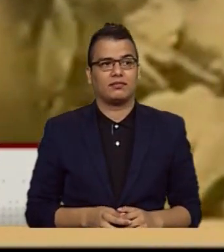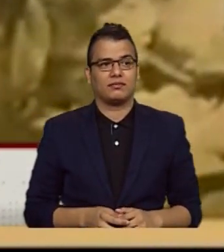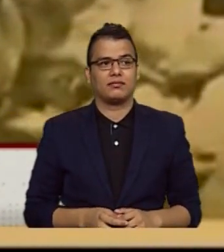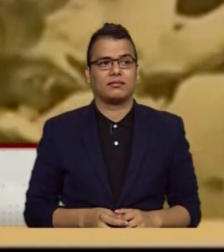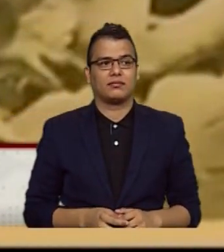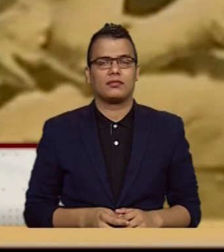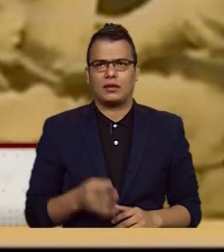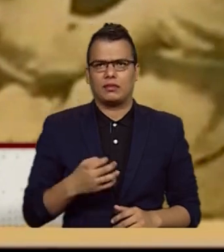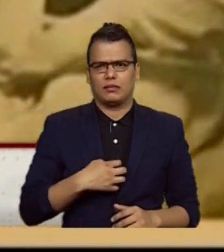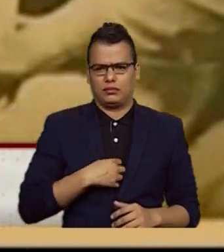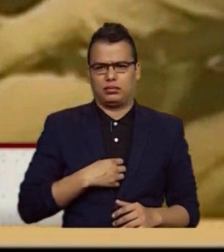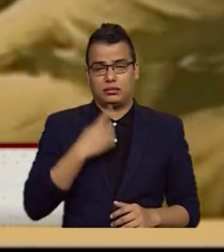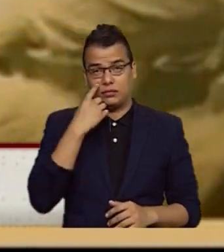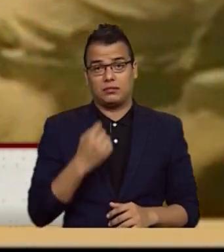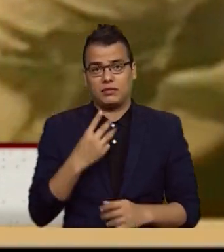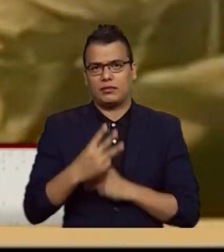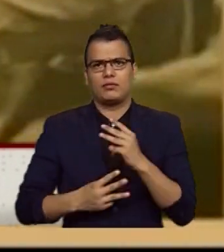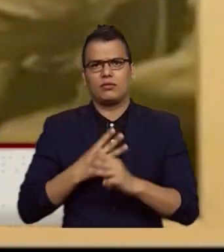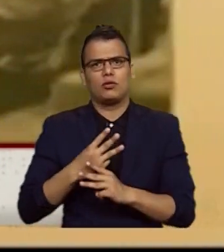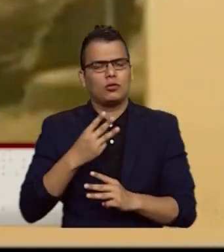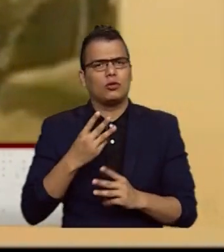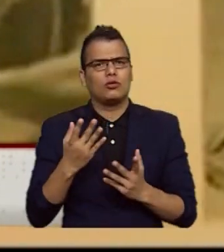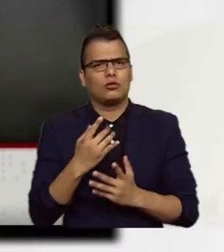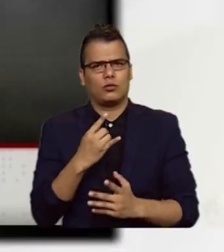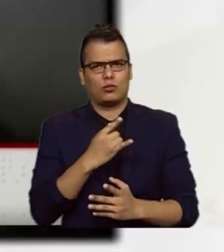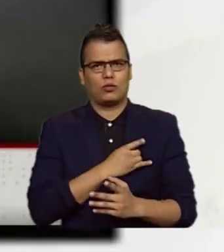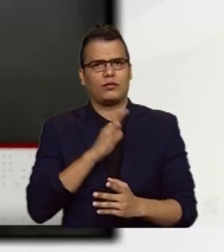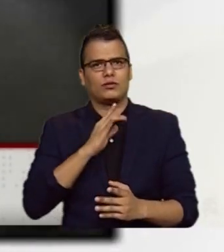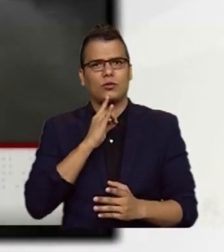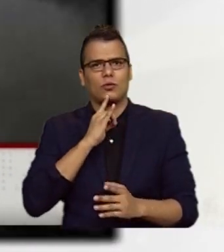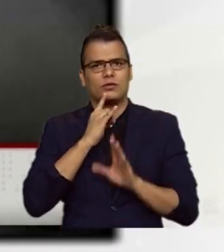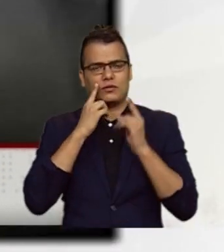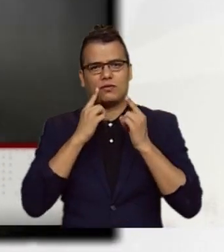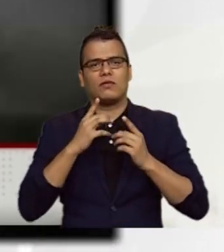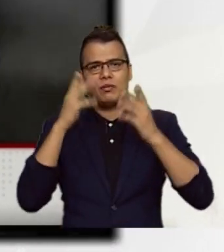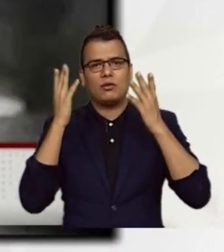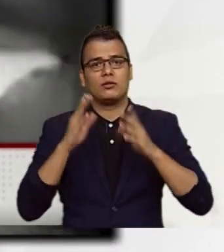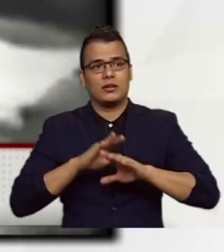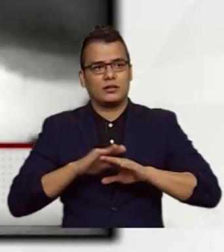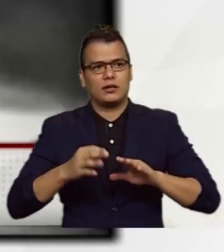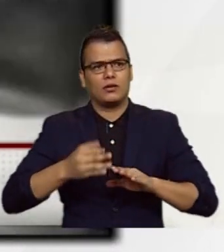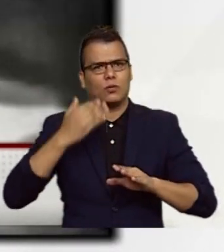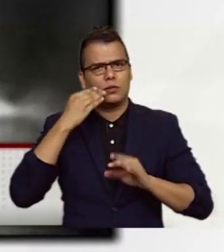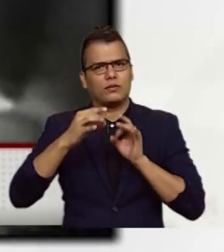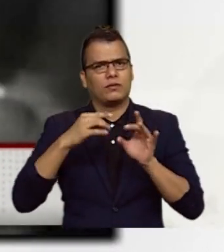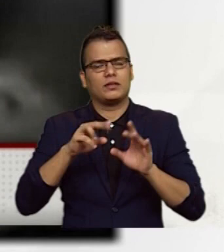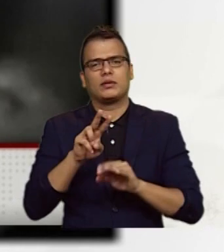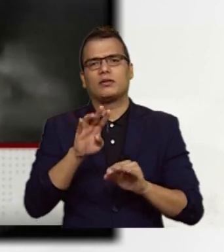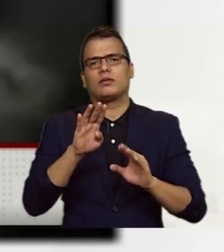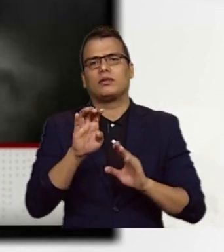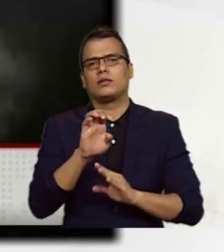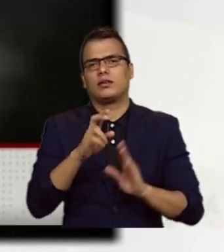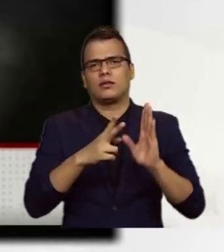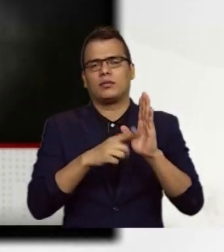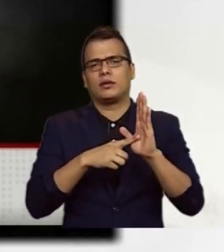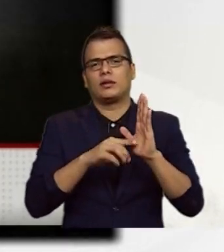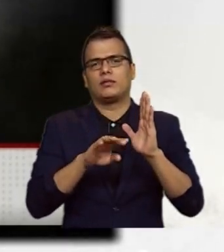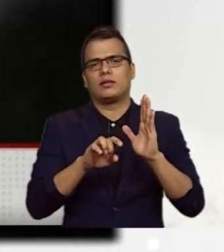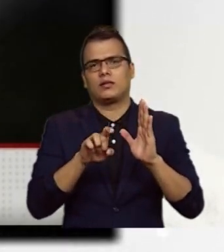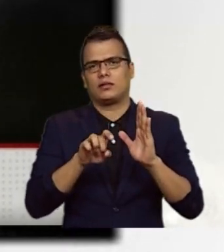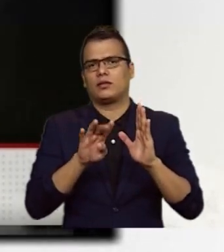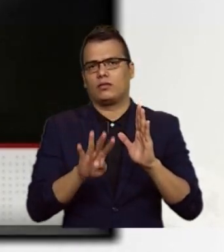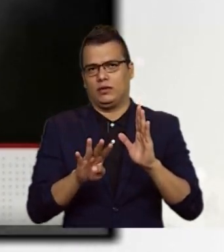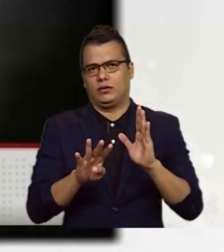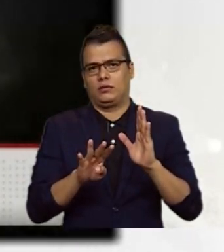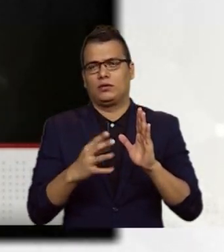El primer trasplante de corazón en el mundo ocurrió en la Universidad de Mississippi, en Jackson, en Estados Unidos, el 24 de enero de 1964, es